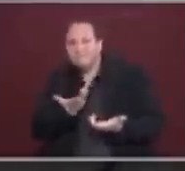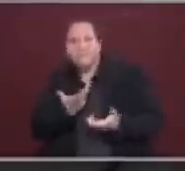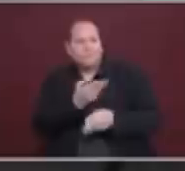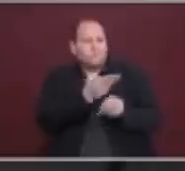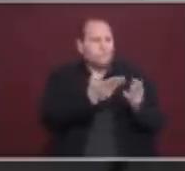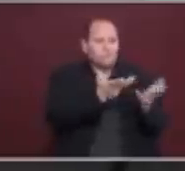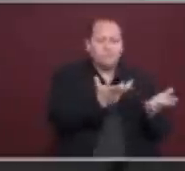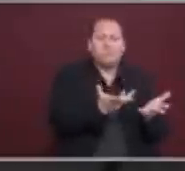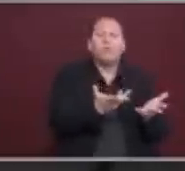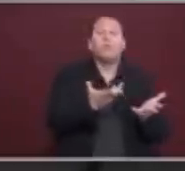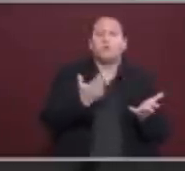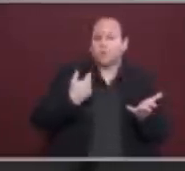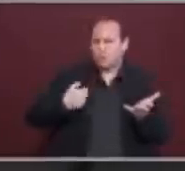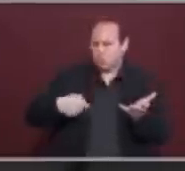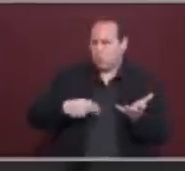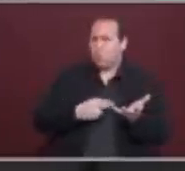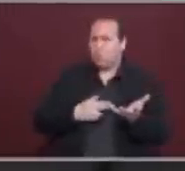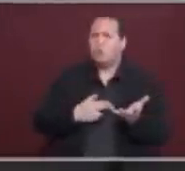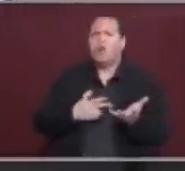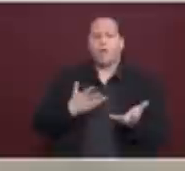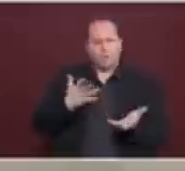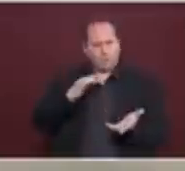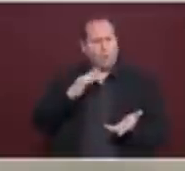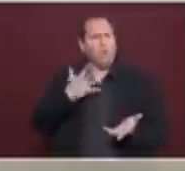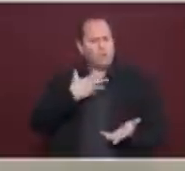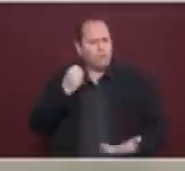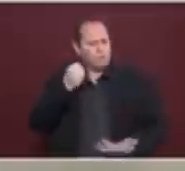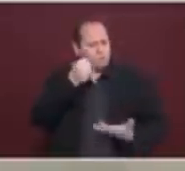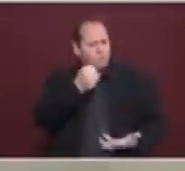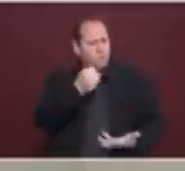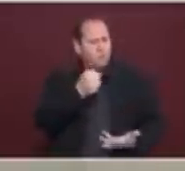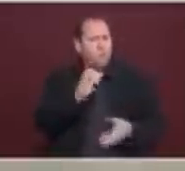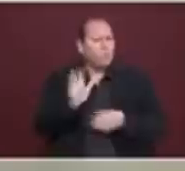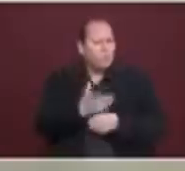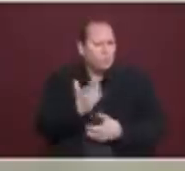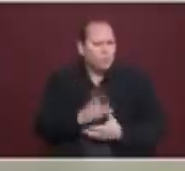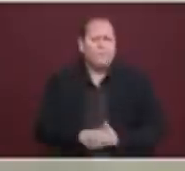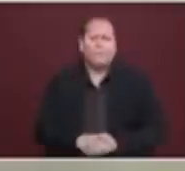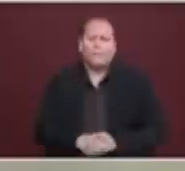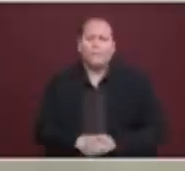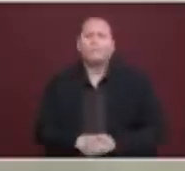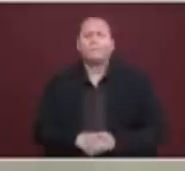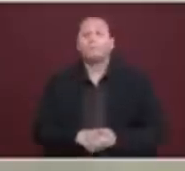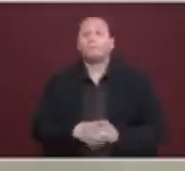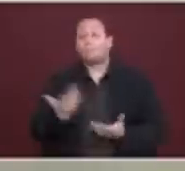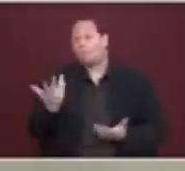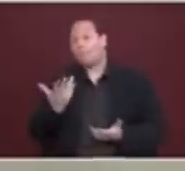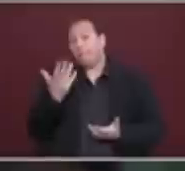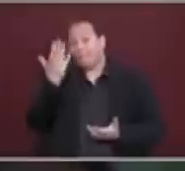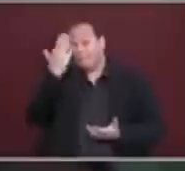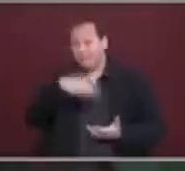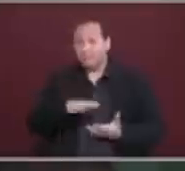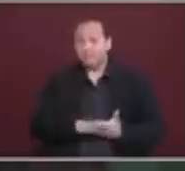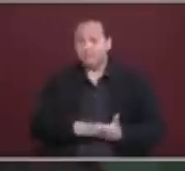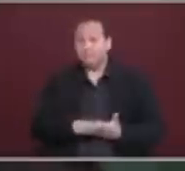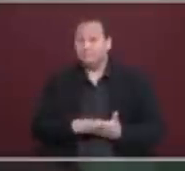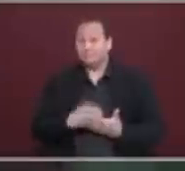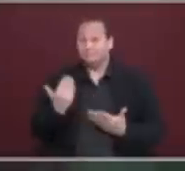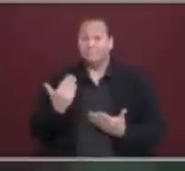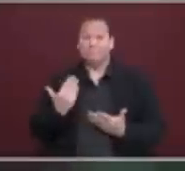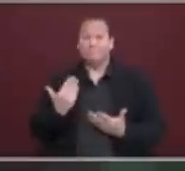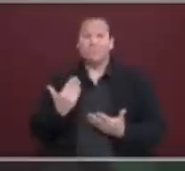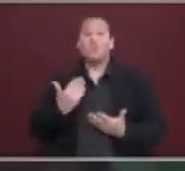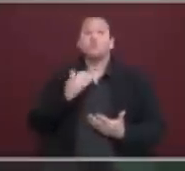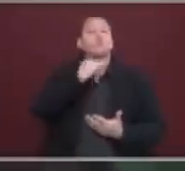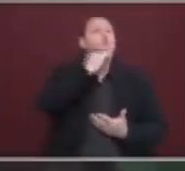si vamos a contar con presupuesto porque se va a acabar con la